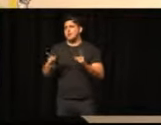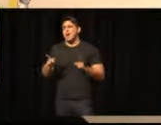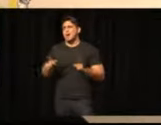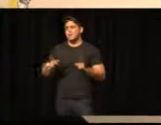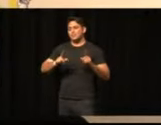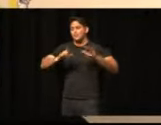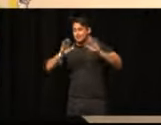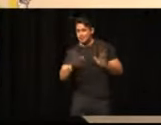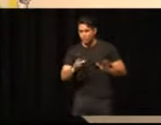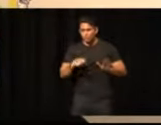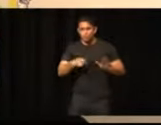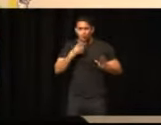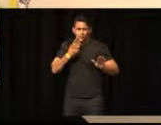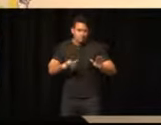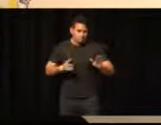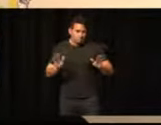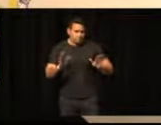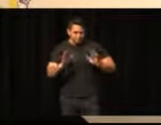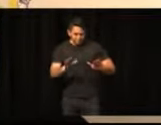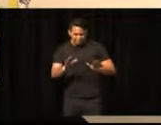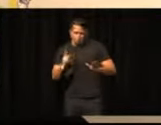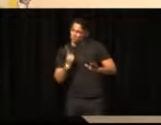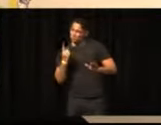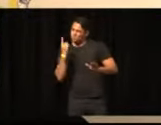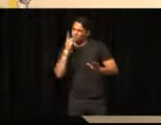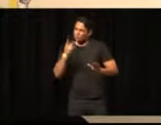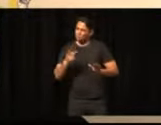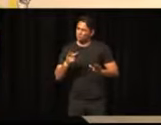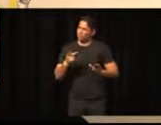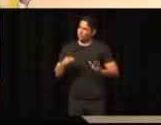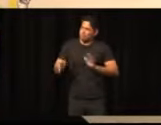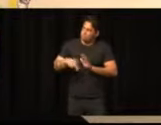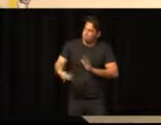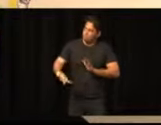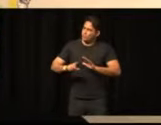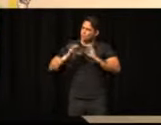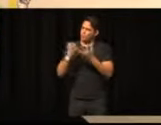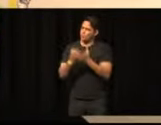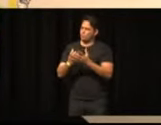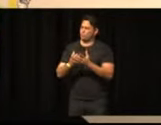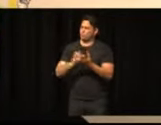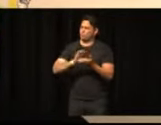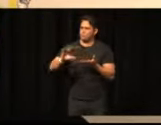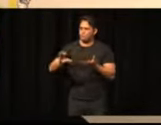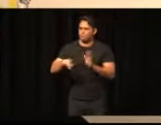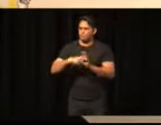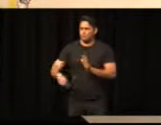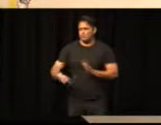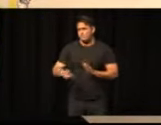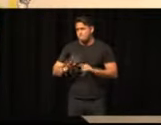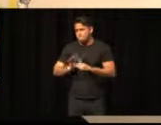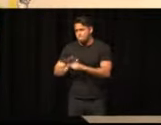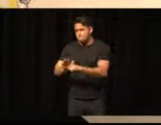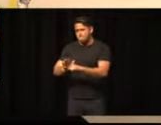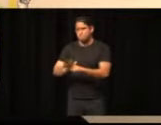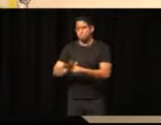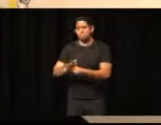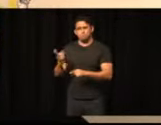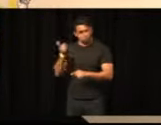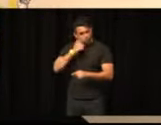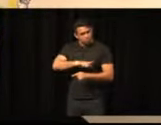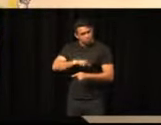individual, pero ello, ese acceso individual de las organizaciones, de los recursos, contribuyen